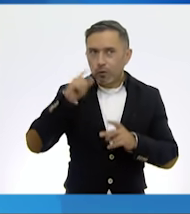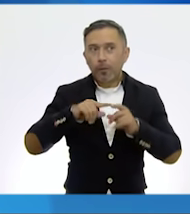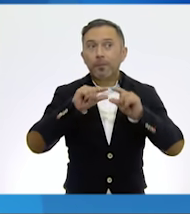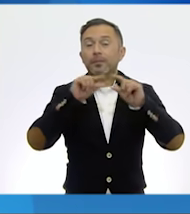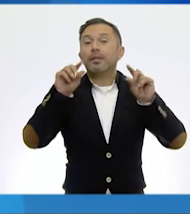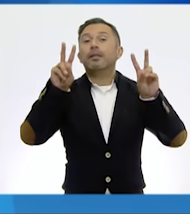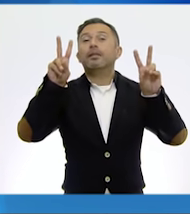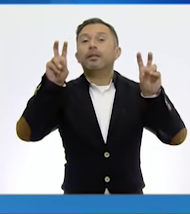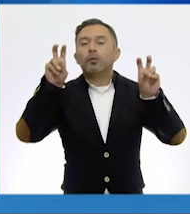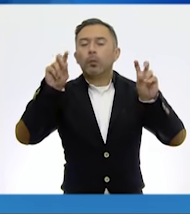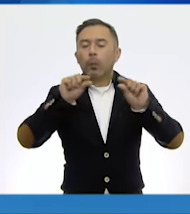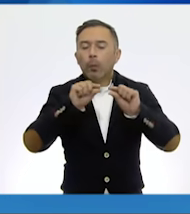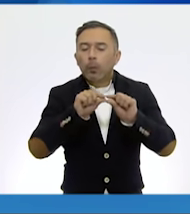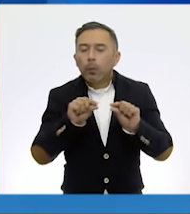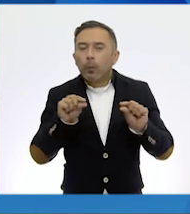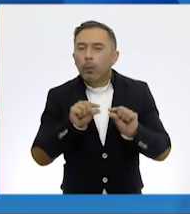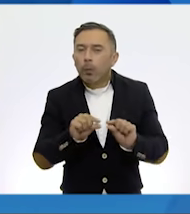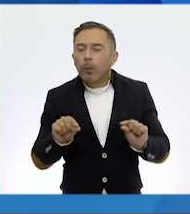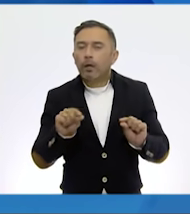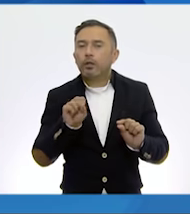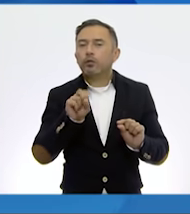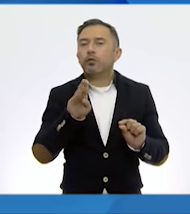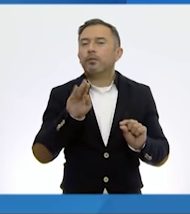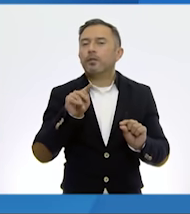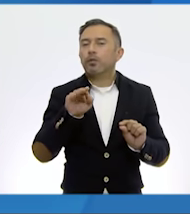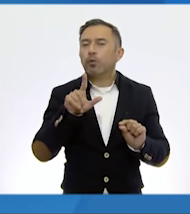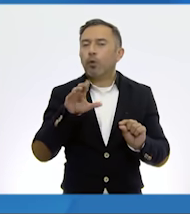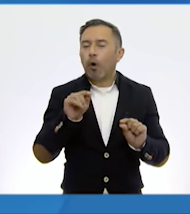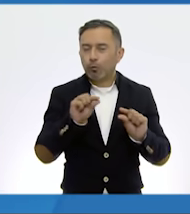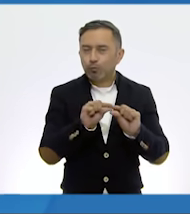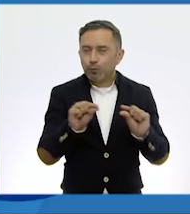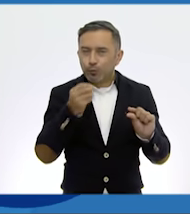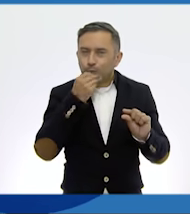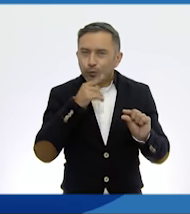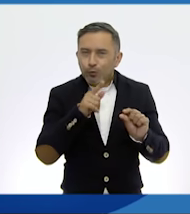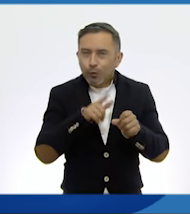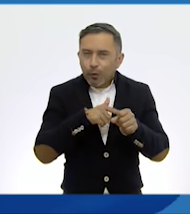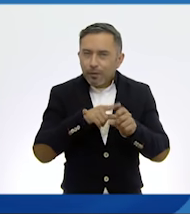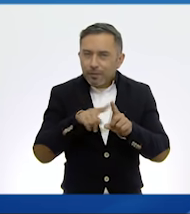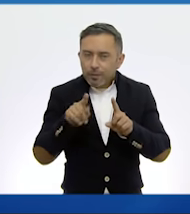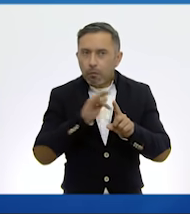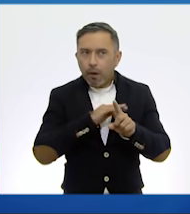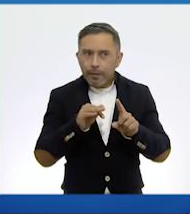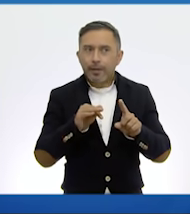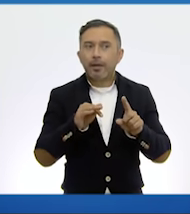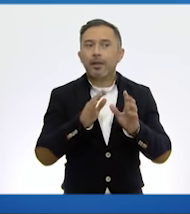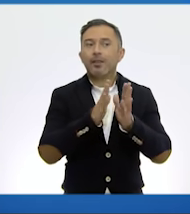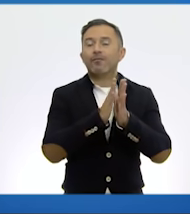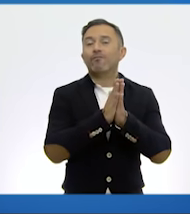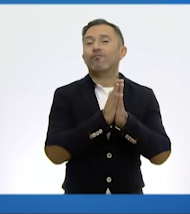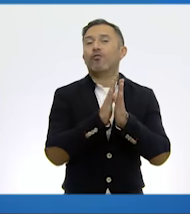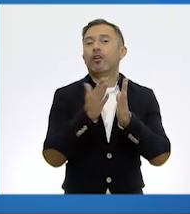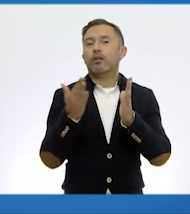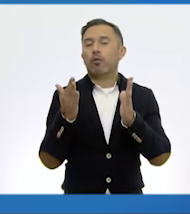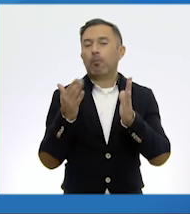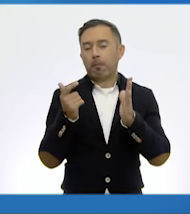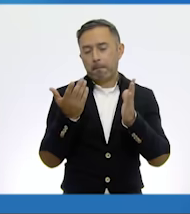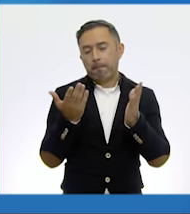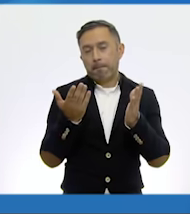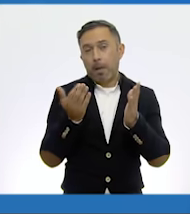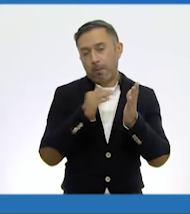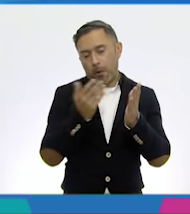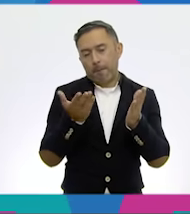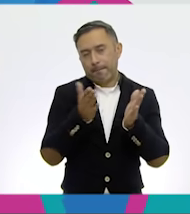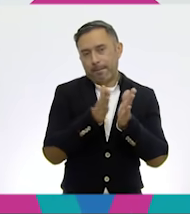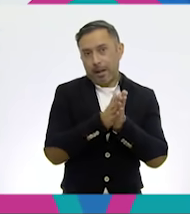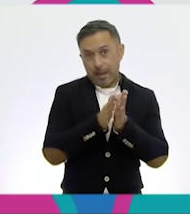títulos. Va identificando como un folleto, pero en plano, porque obviamente en el libro no lo podemos doblar. Y no